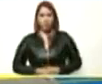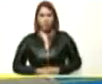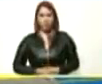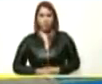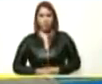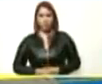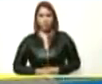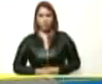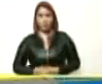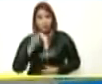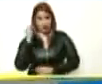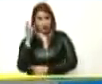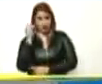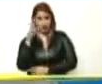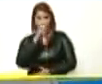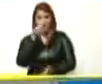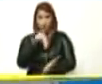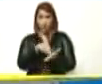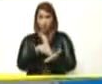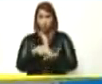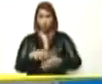la asamblea nacional,